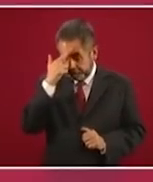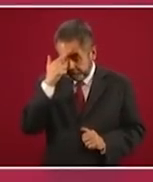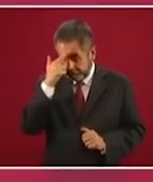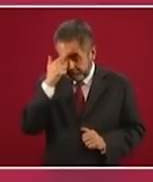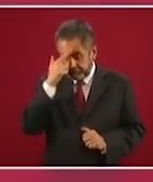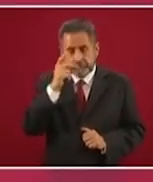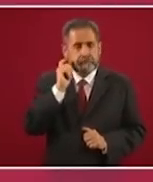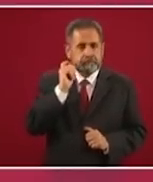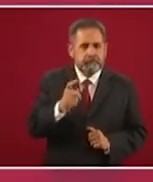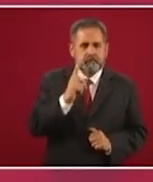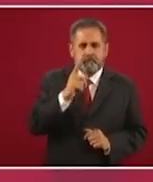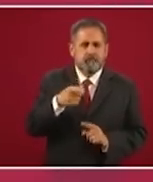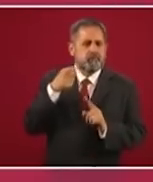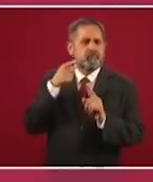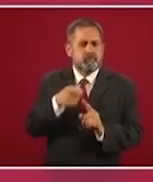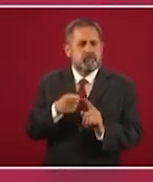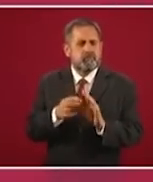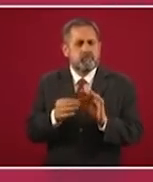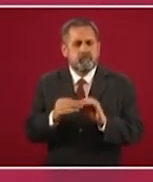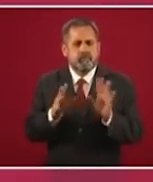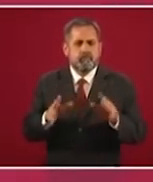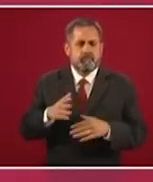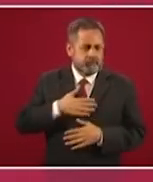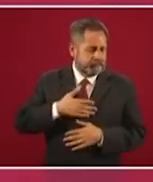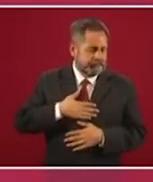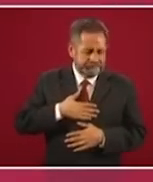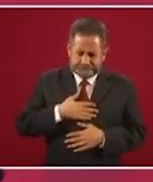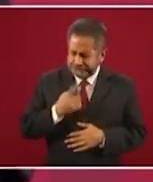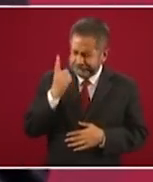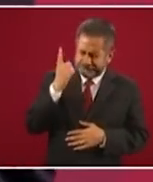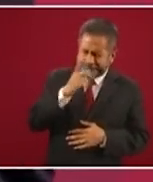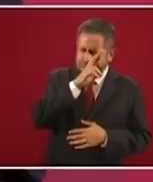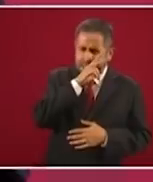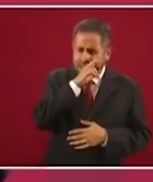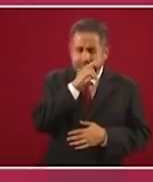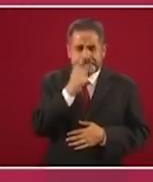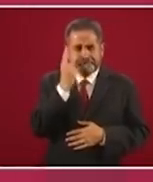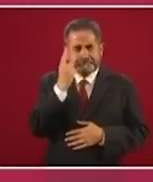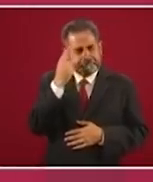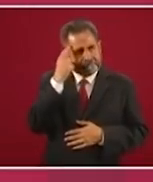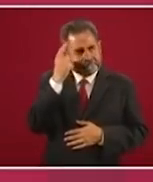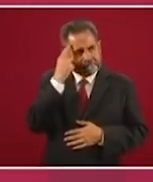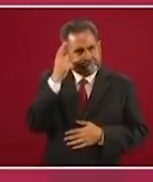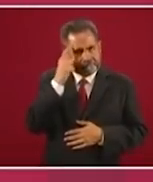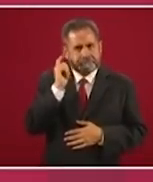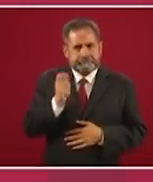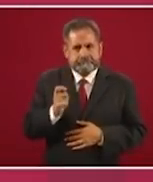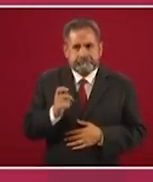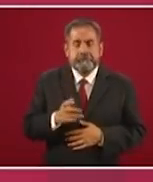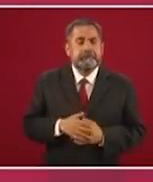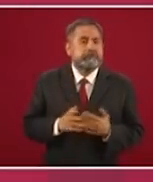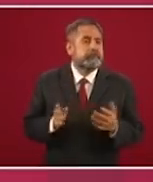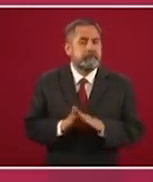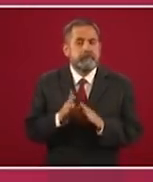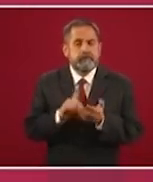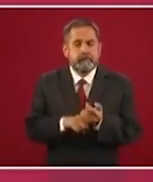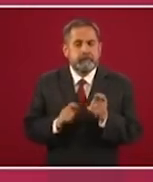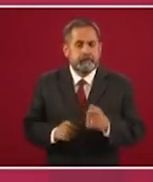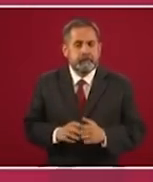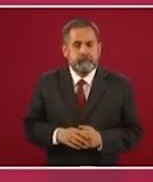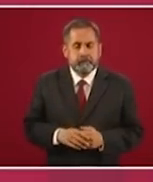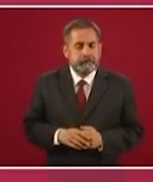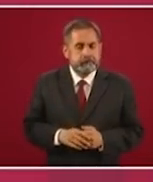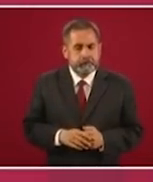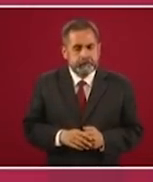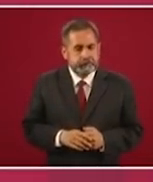las preocupaciones, yo creo que en mi caso la principal, es el comportamiento